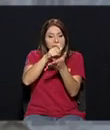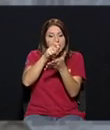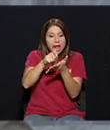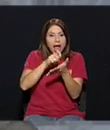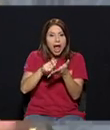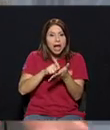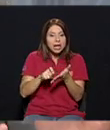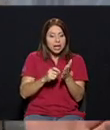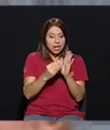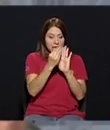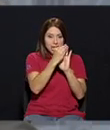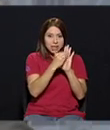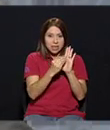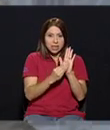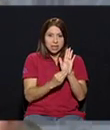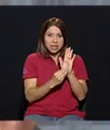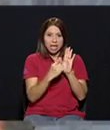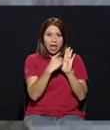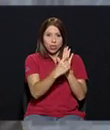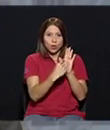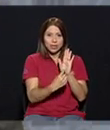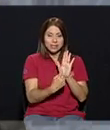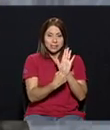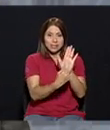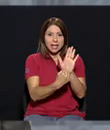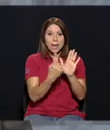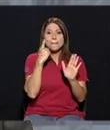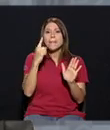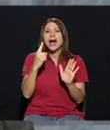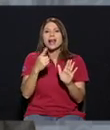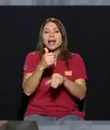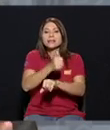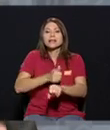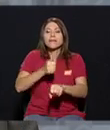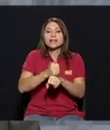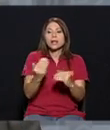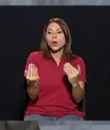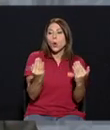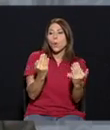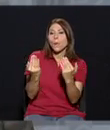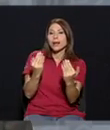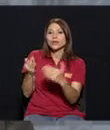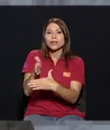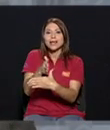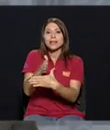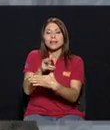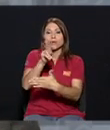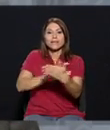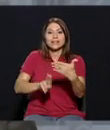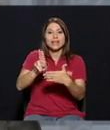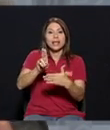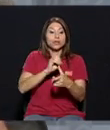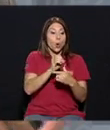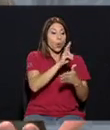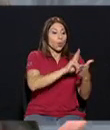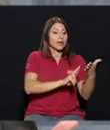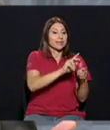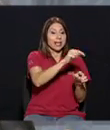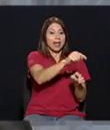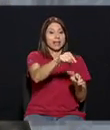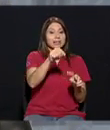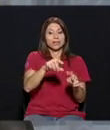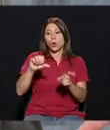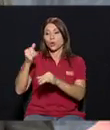establecer comparaciones, por ejemplo, entre las universidades o entre las universidades y otras instituciones. nosotros tenemos